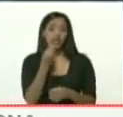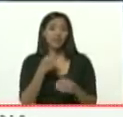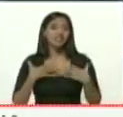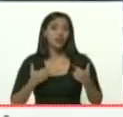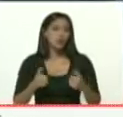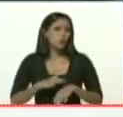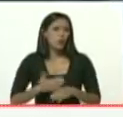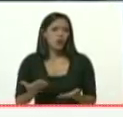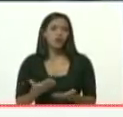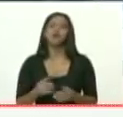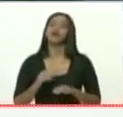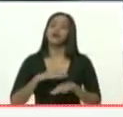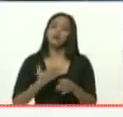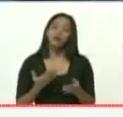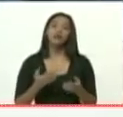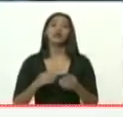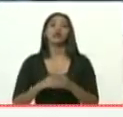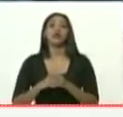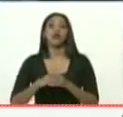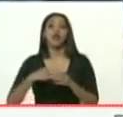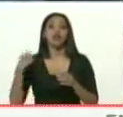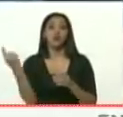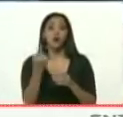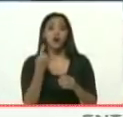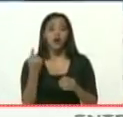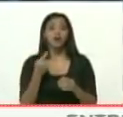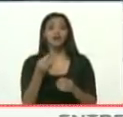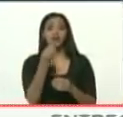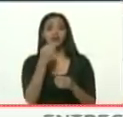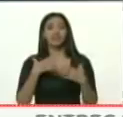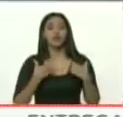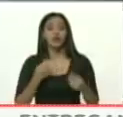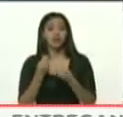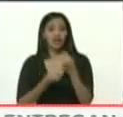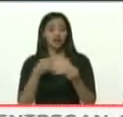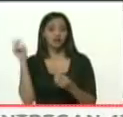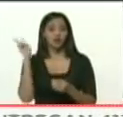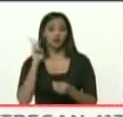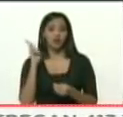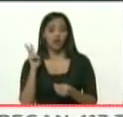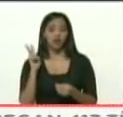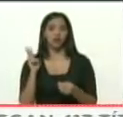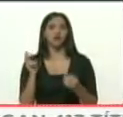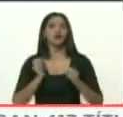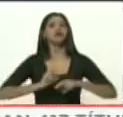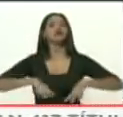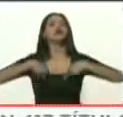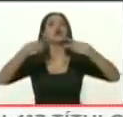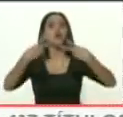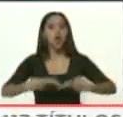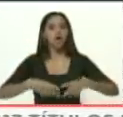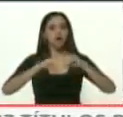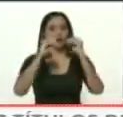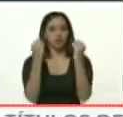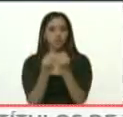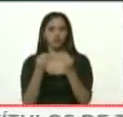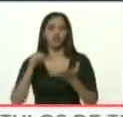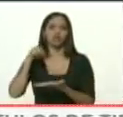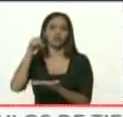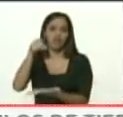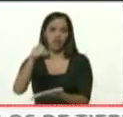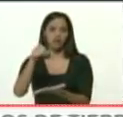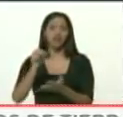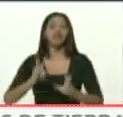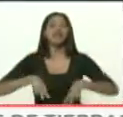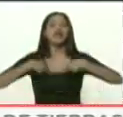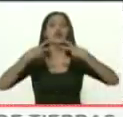salud? Porque las jornadas de alimentación y de salud que se hagan en el país con esta nueva organización de los CLAP y con la